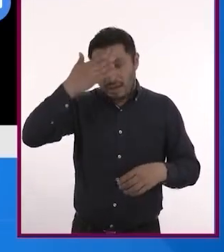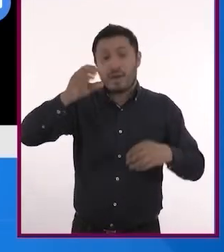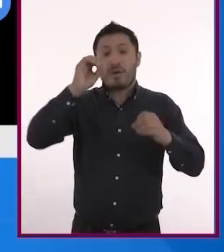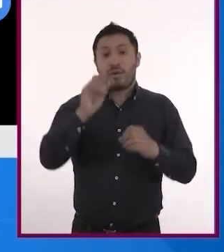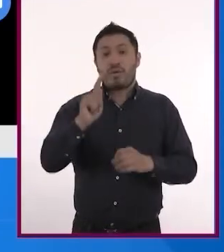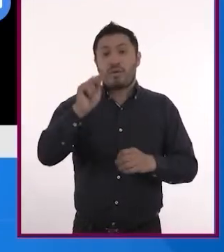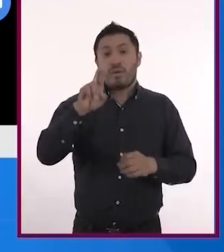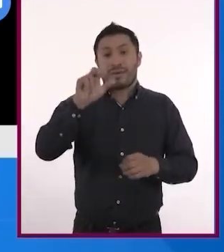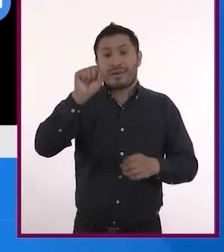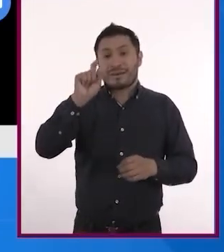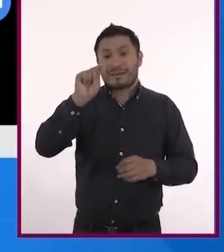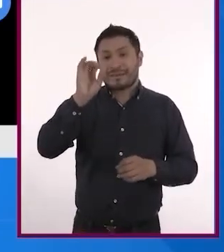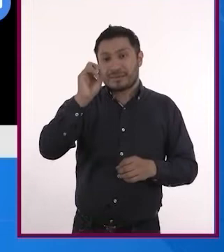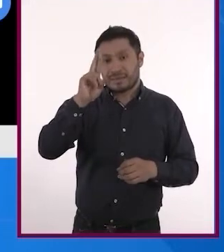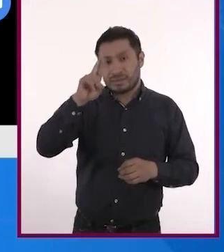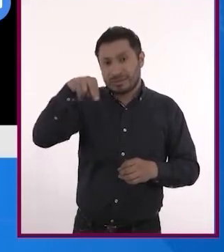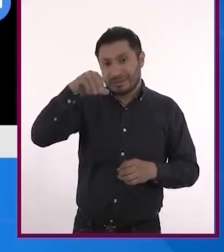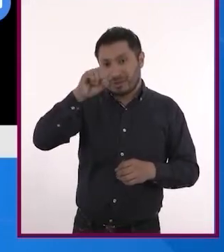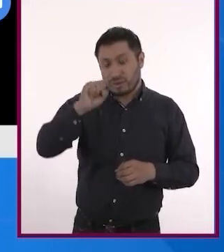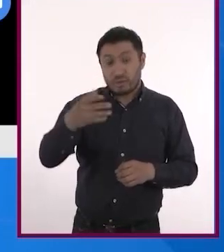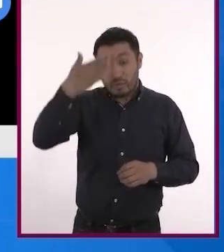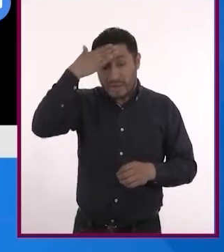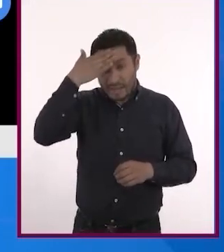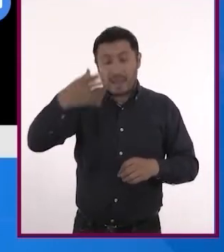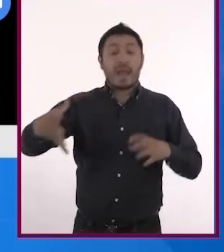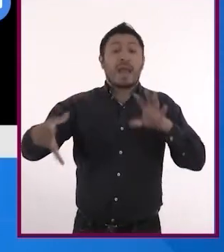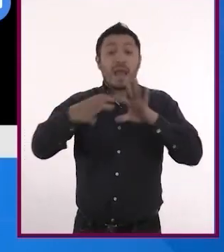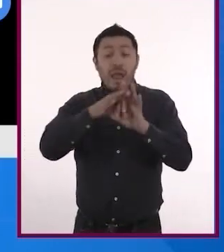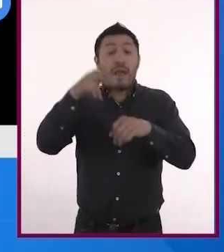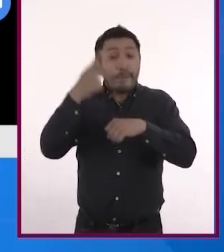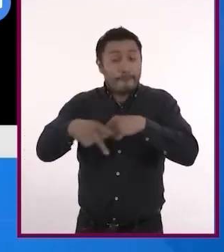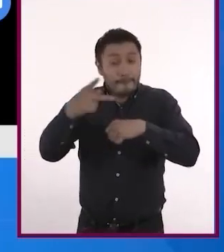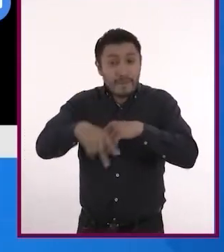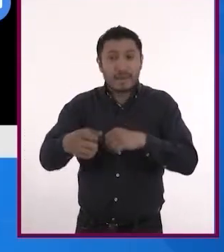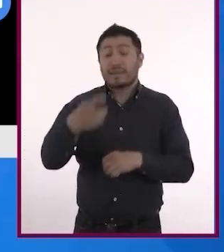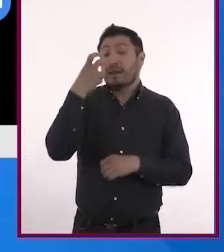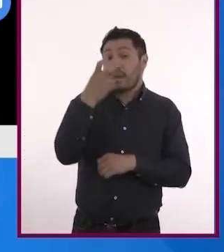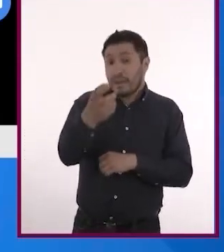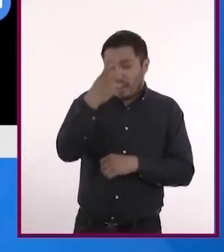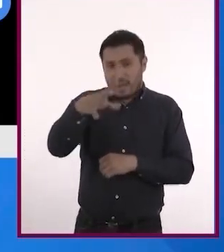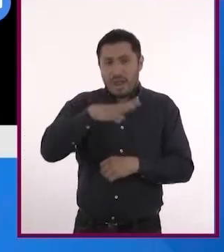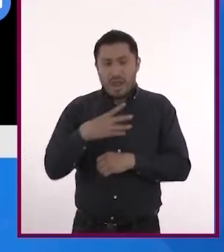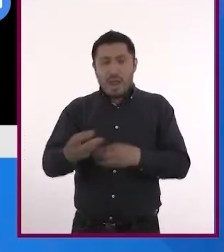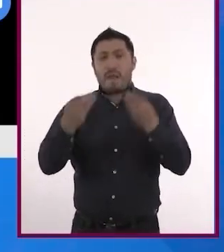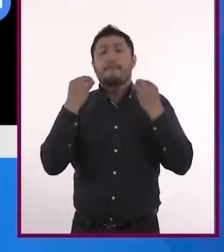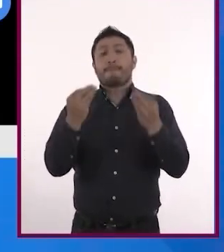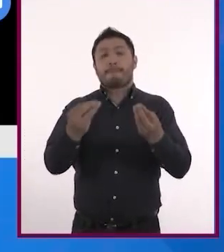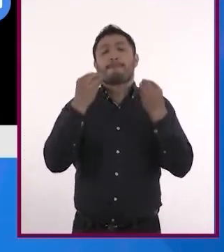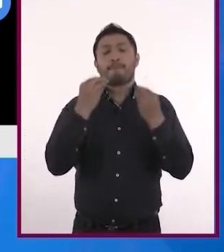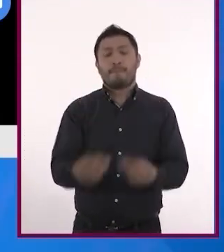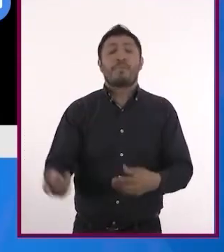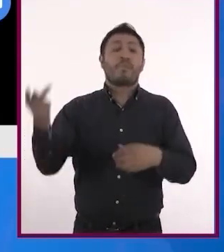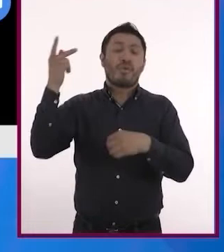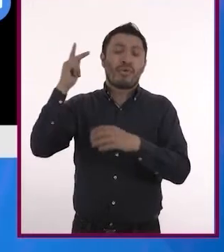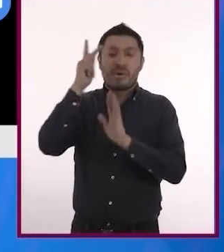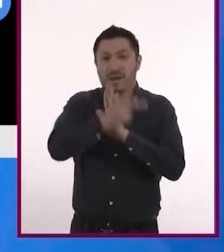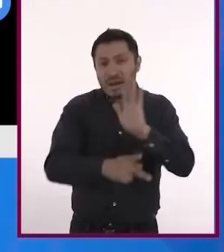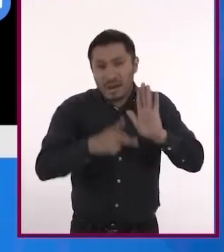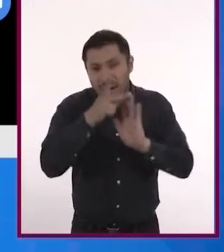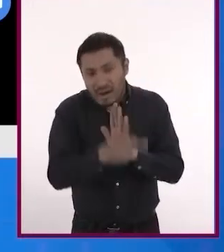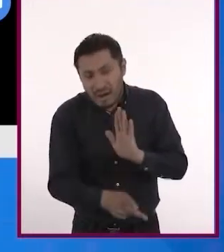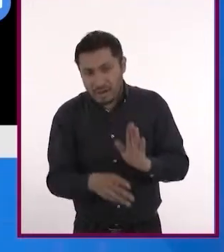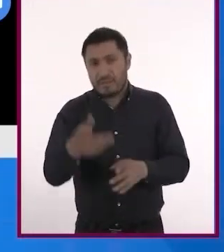trastornos mentales con la peligrosidad. Y para eso hay muchísimas películas, series